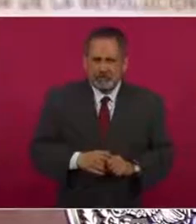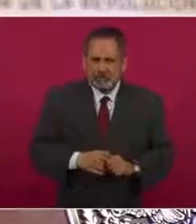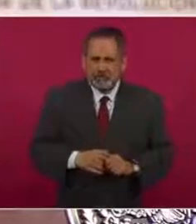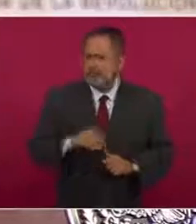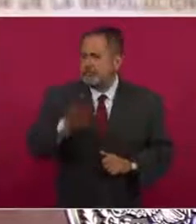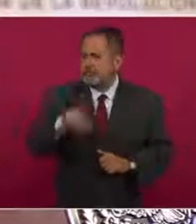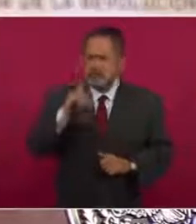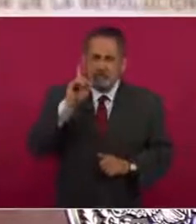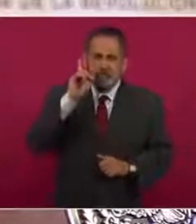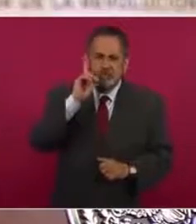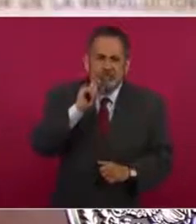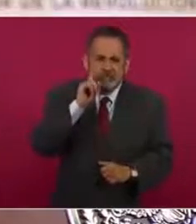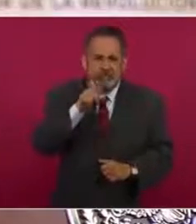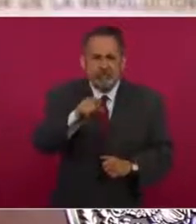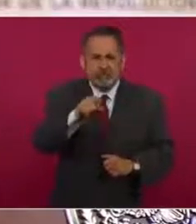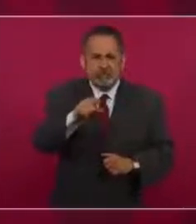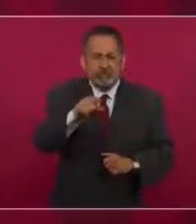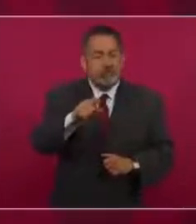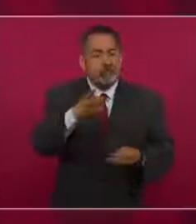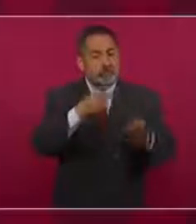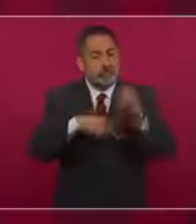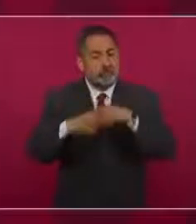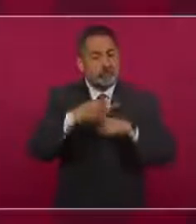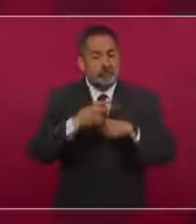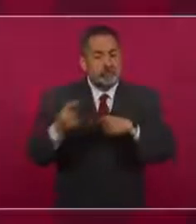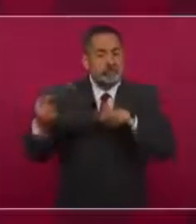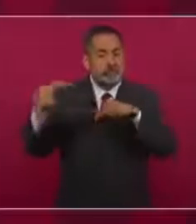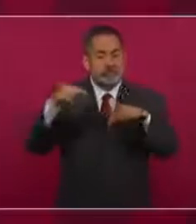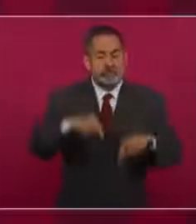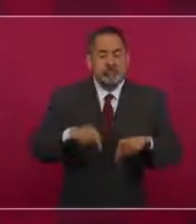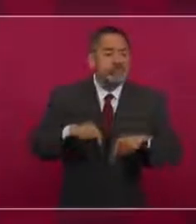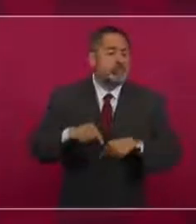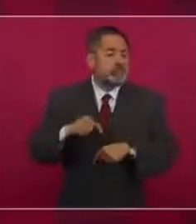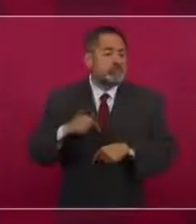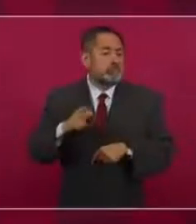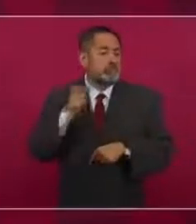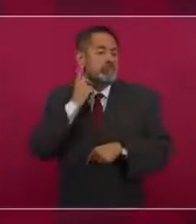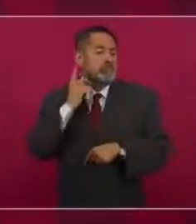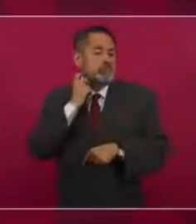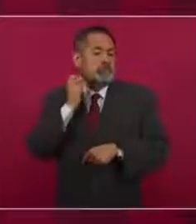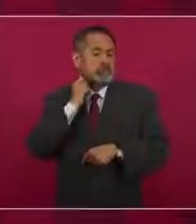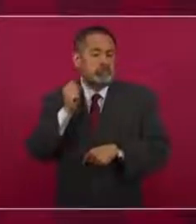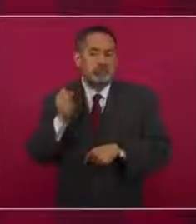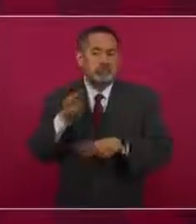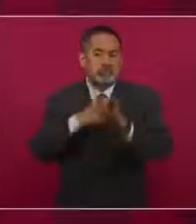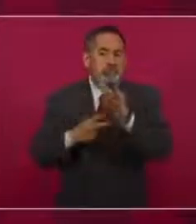Por cierto, mañana los voy a recibir a los legisladores,